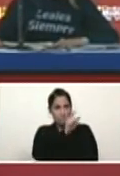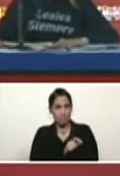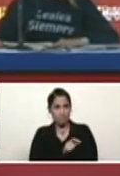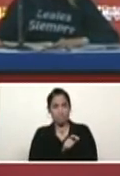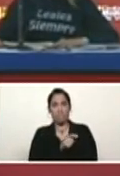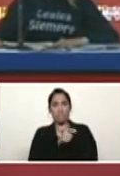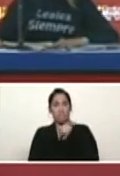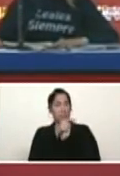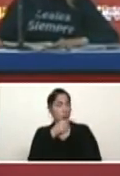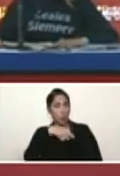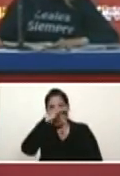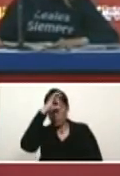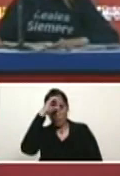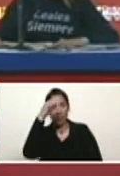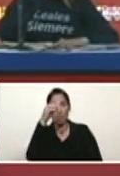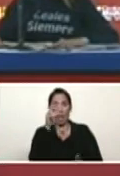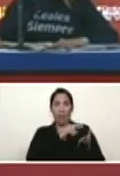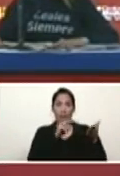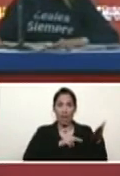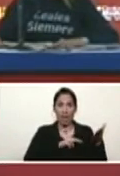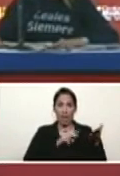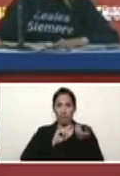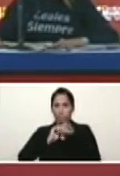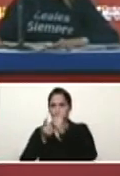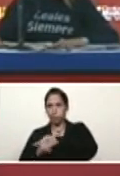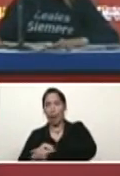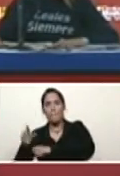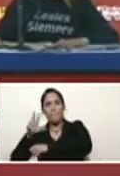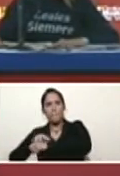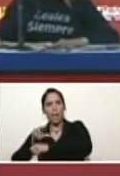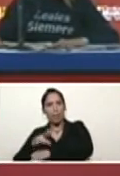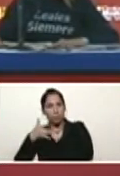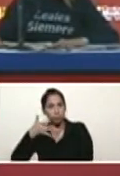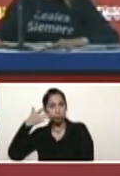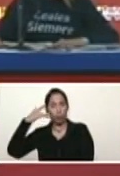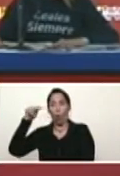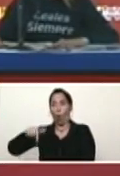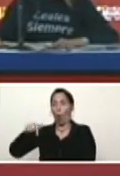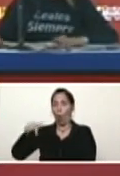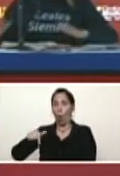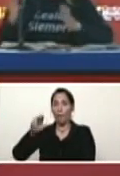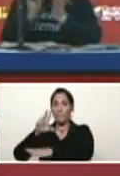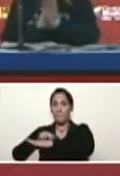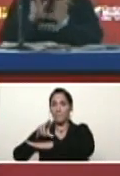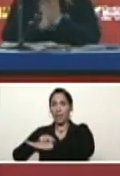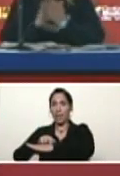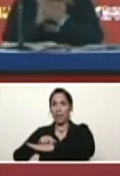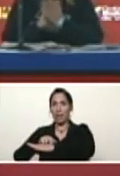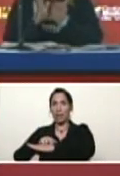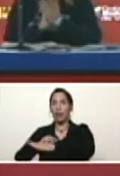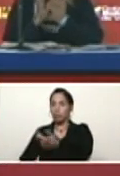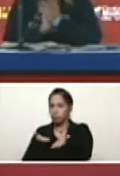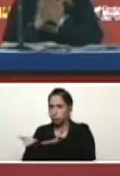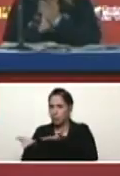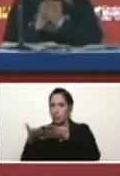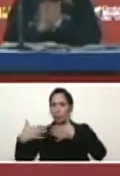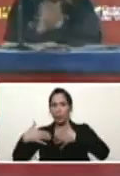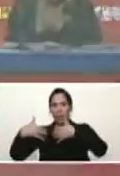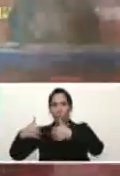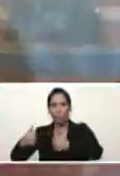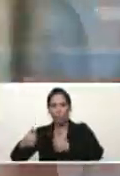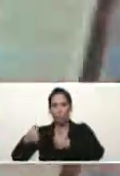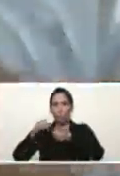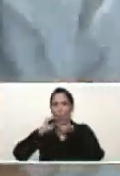analfabeta a una médica prestigiosa y hoy es médica que presta servicios de salud en